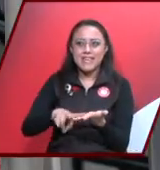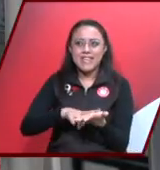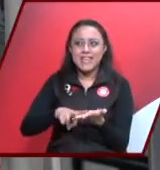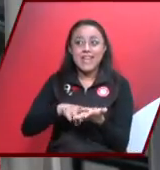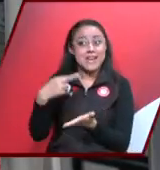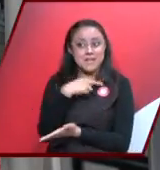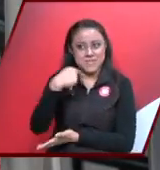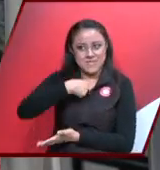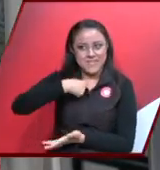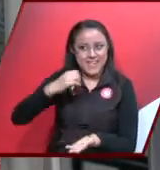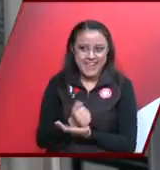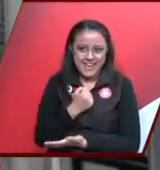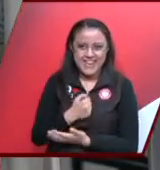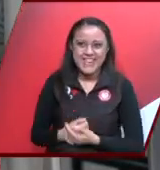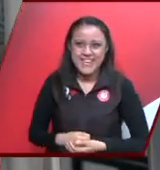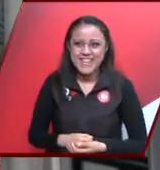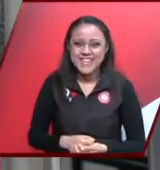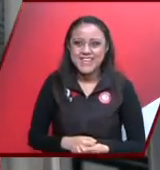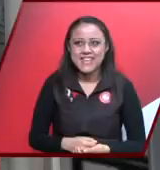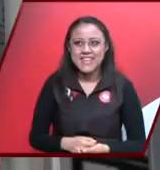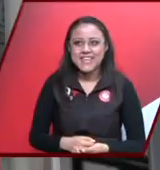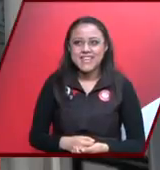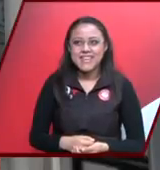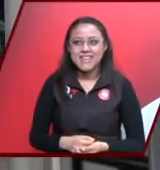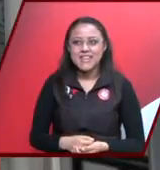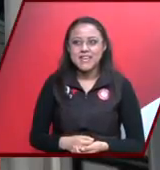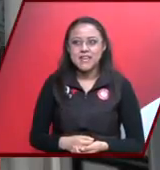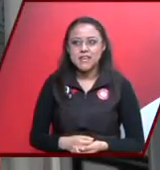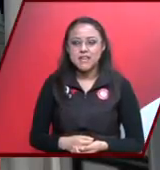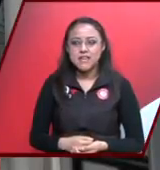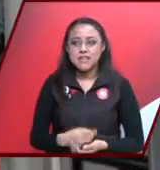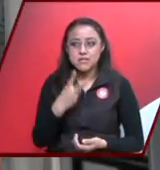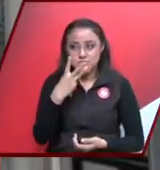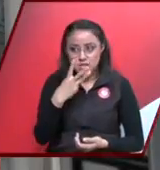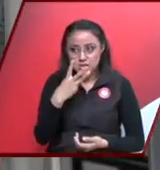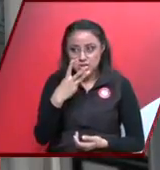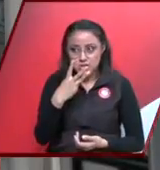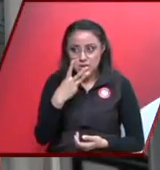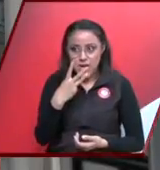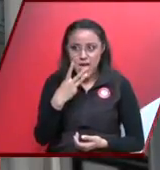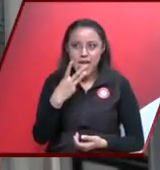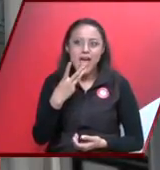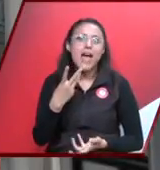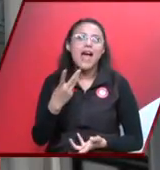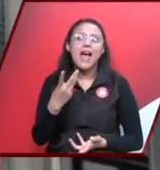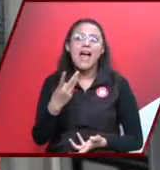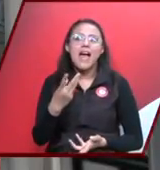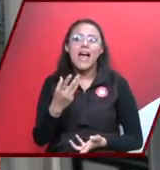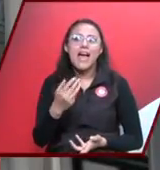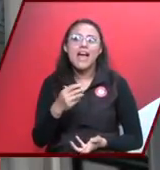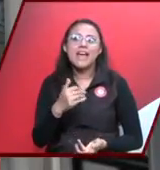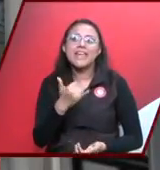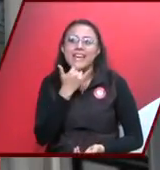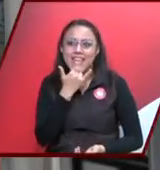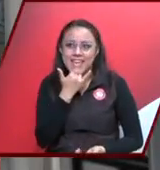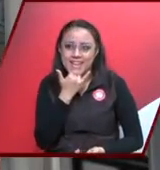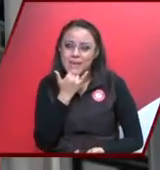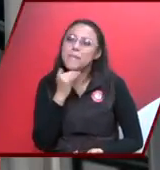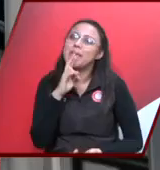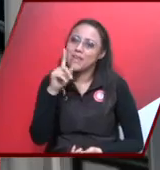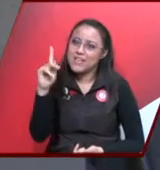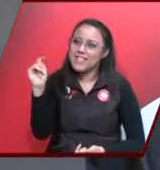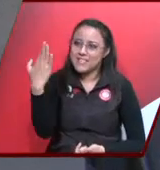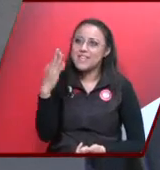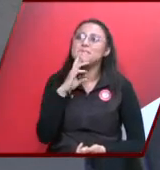Verde. Le gané. Perdiste los tres. ¿Te prendí los tres? Sí, nos verde, vamos